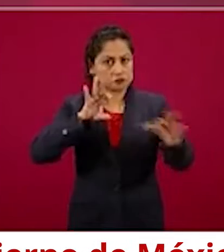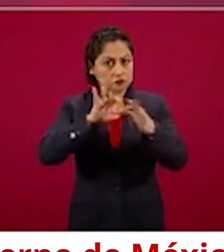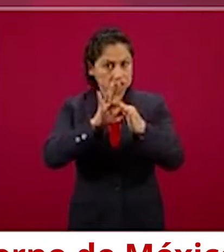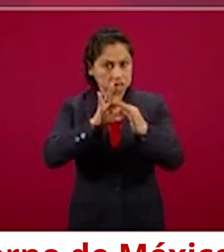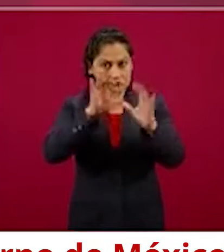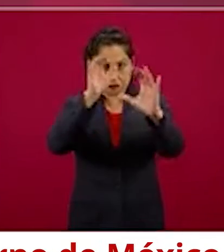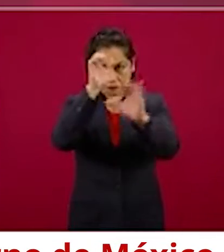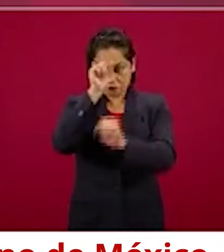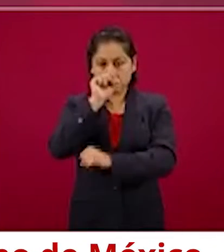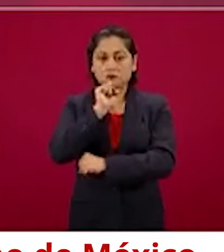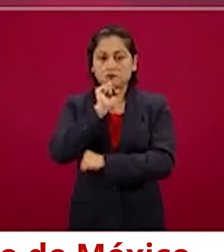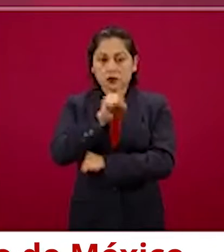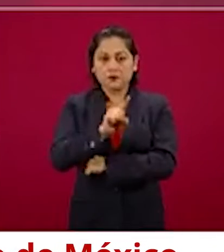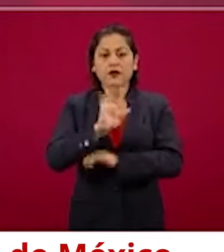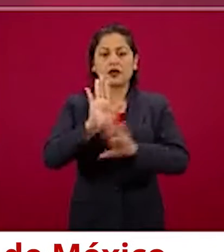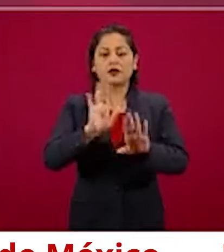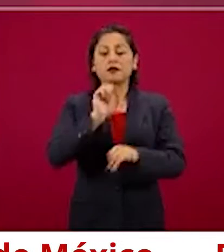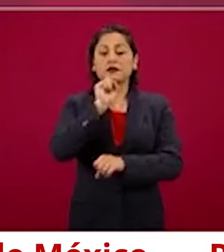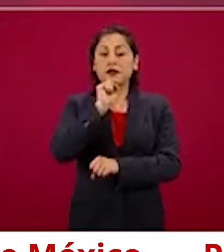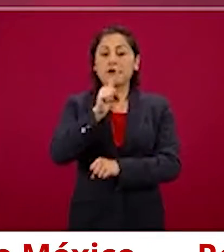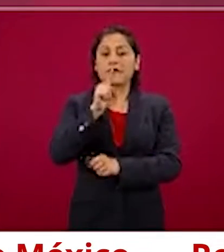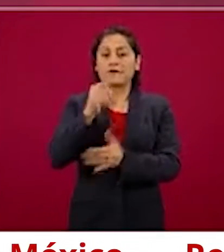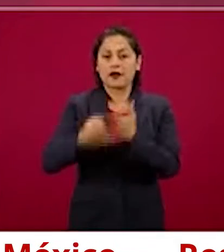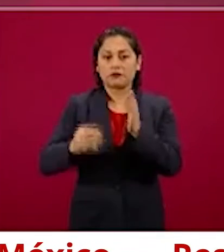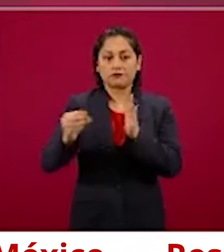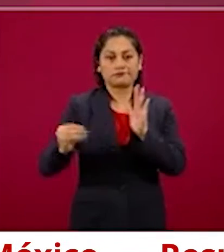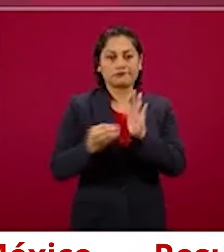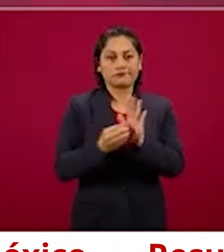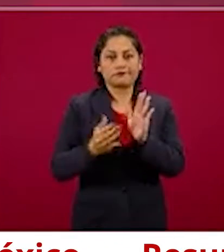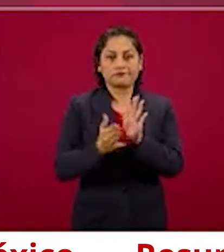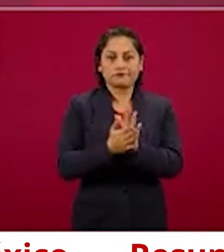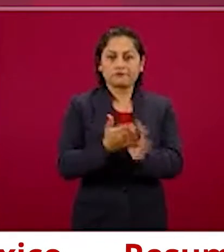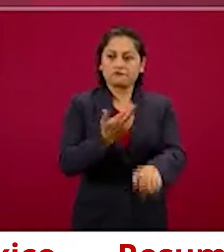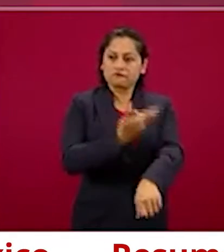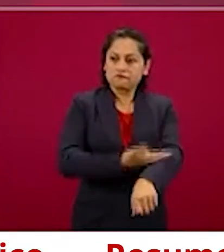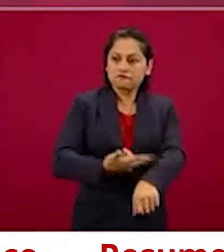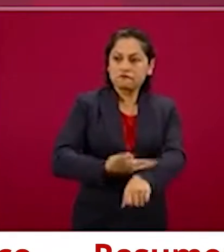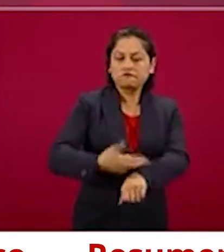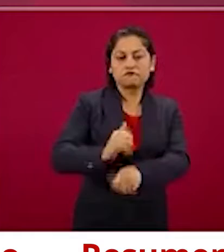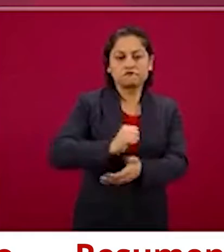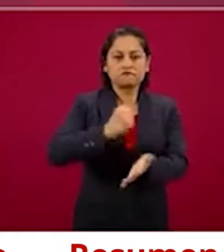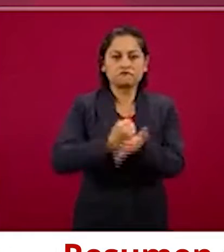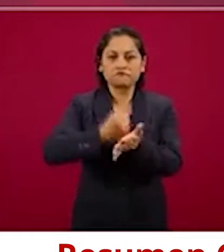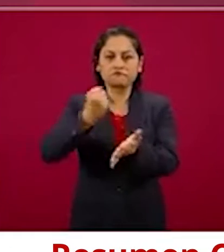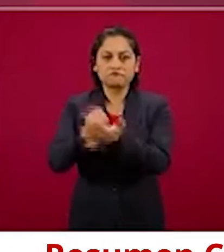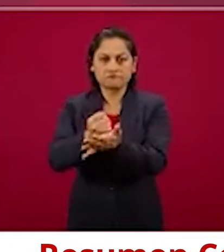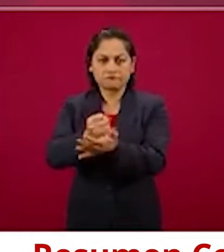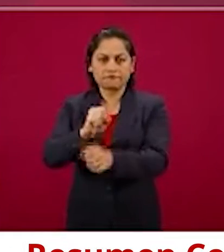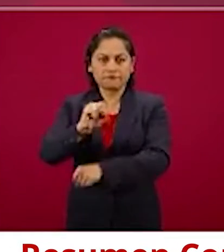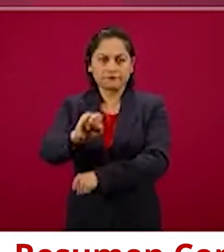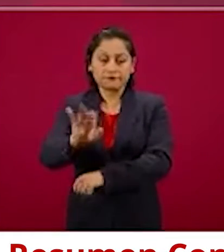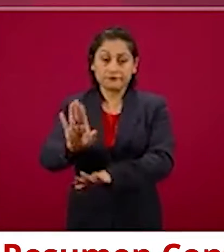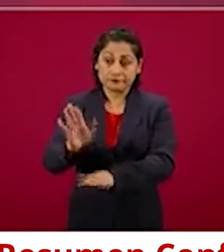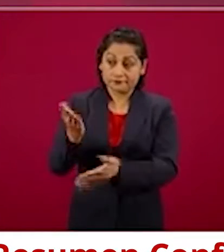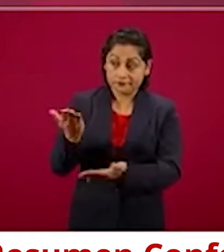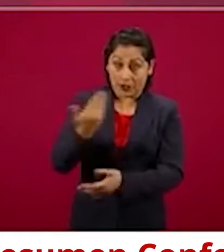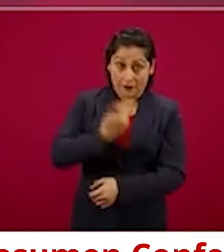inspecciones, autorizaciones. Como bien dijo el presidente, en México nos llevábamos mucho